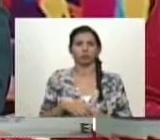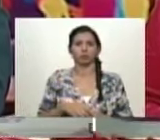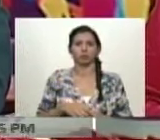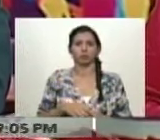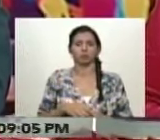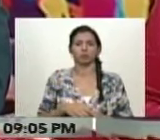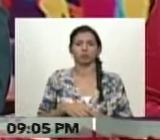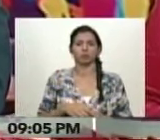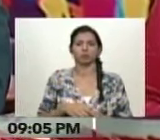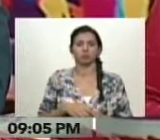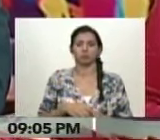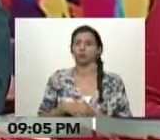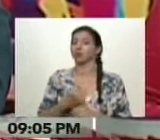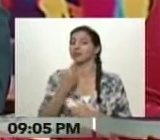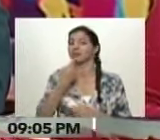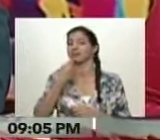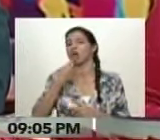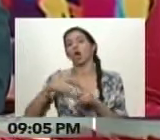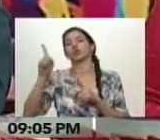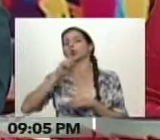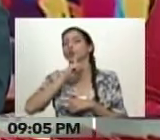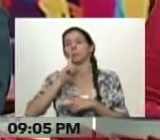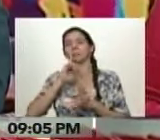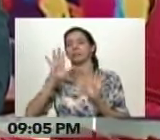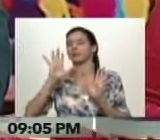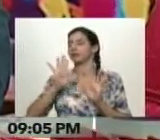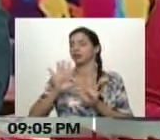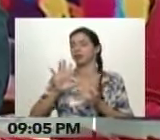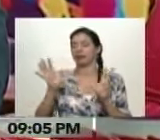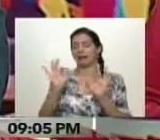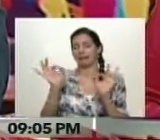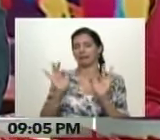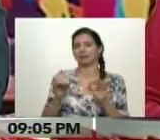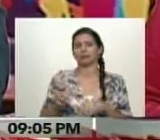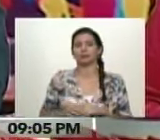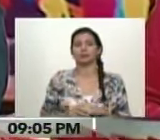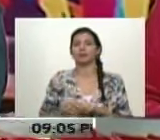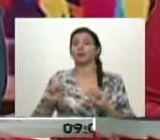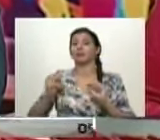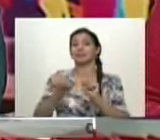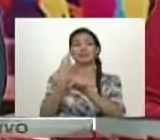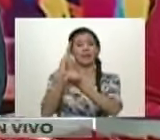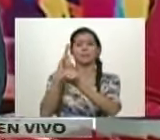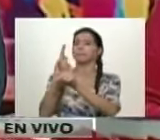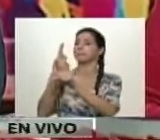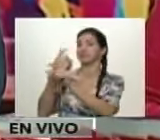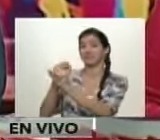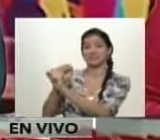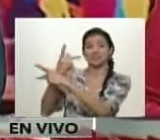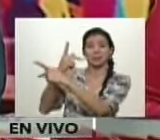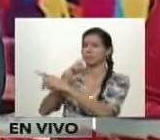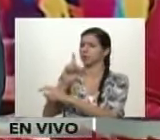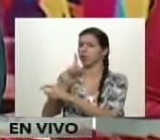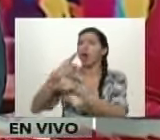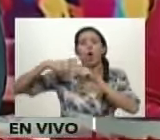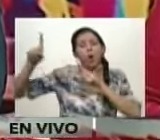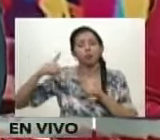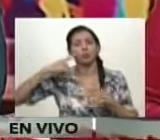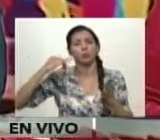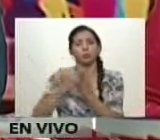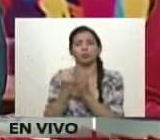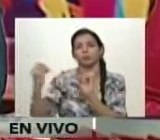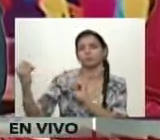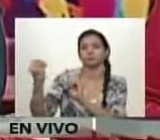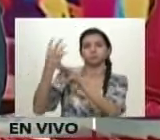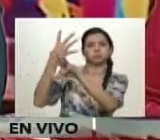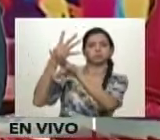no voy a decir más países porque si no, arman una campaña. No, Sky es un método, hay otro que yo probé que es mejor, no